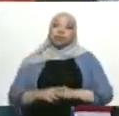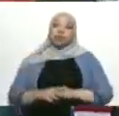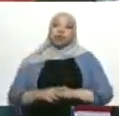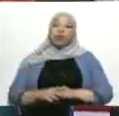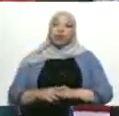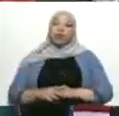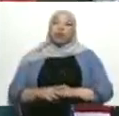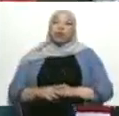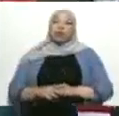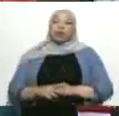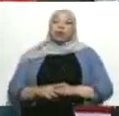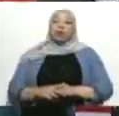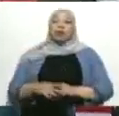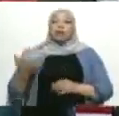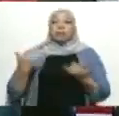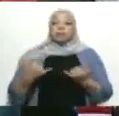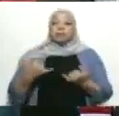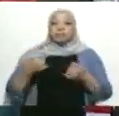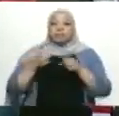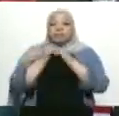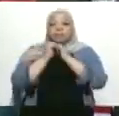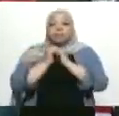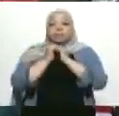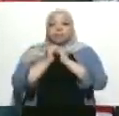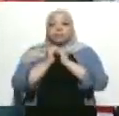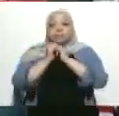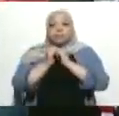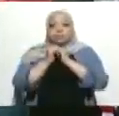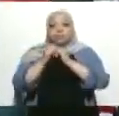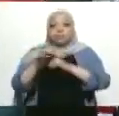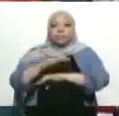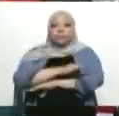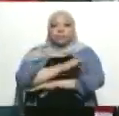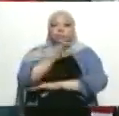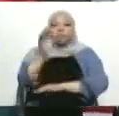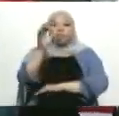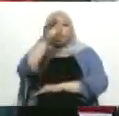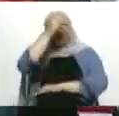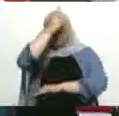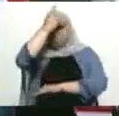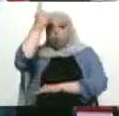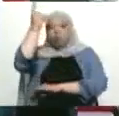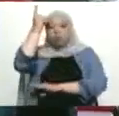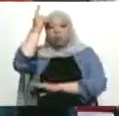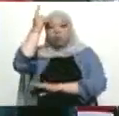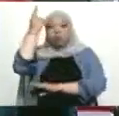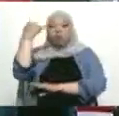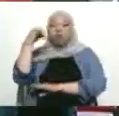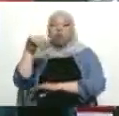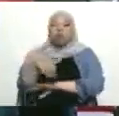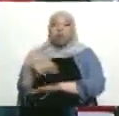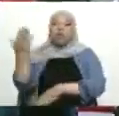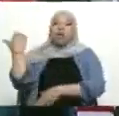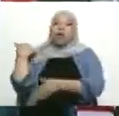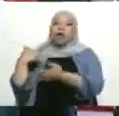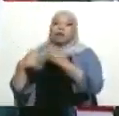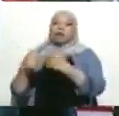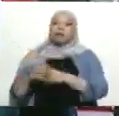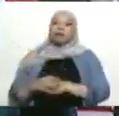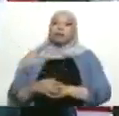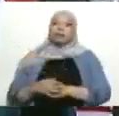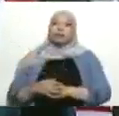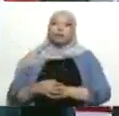estuvieron en vigilia permanente. Diosdado, aquí, en aquella época, no